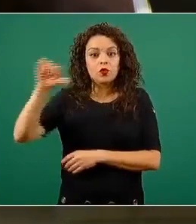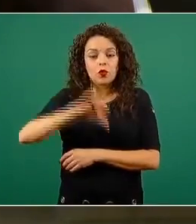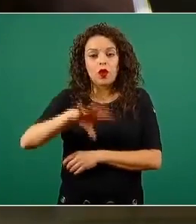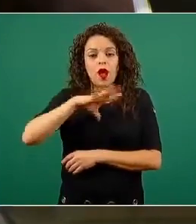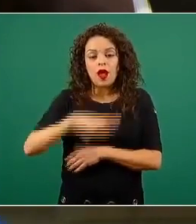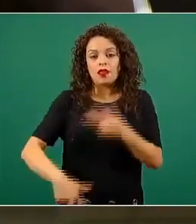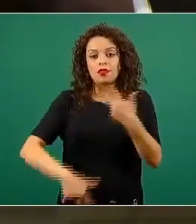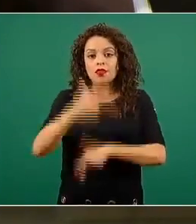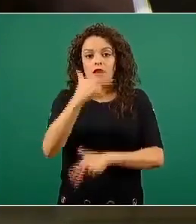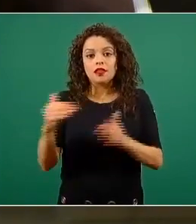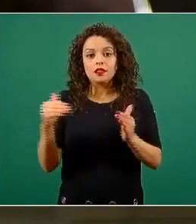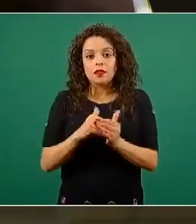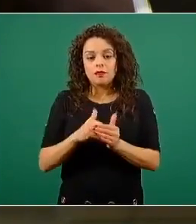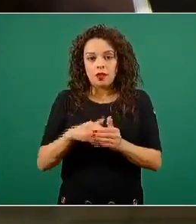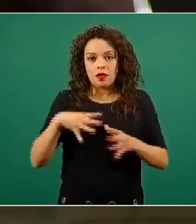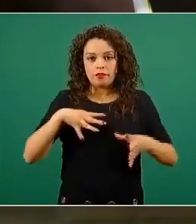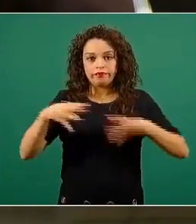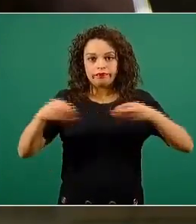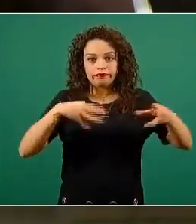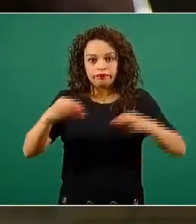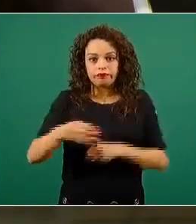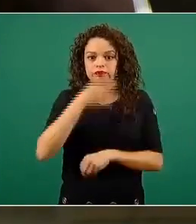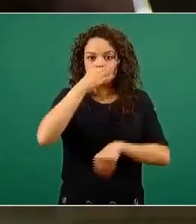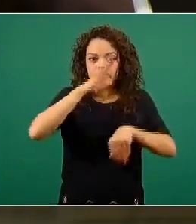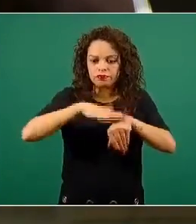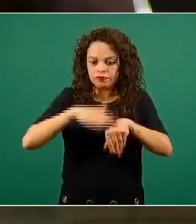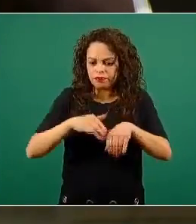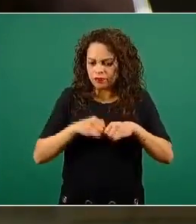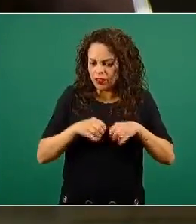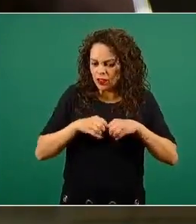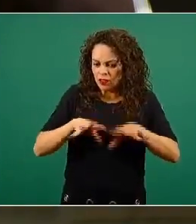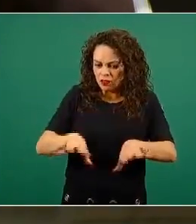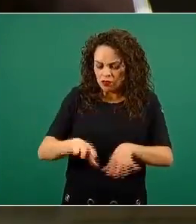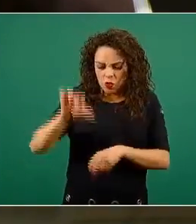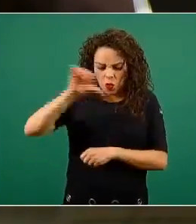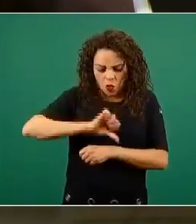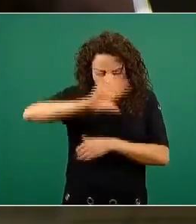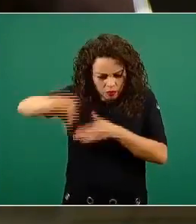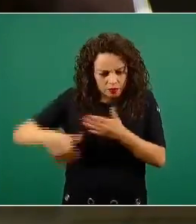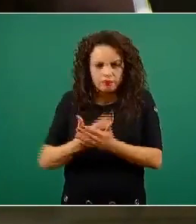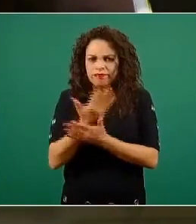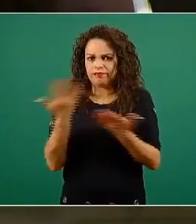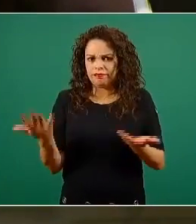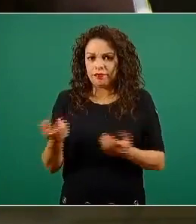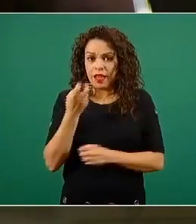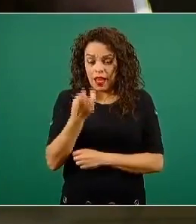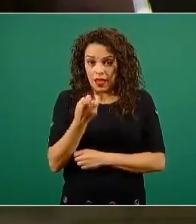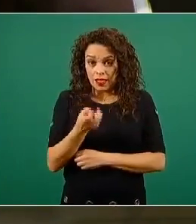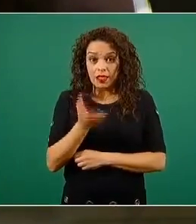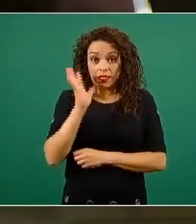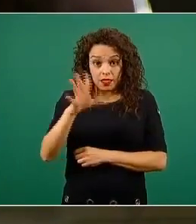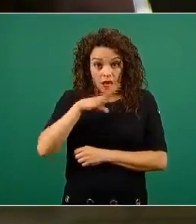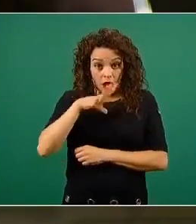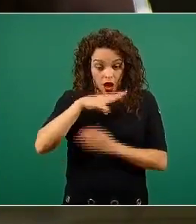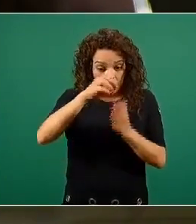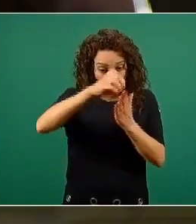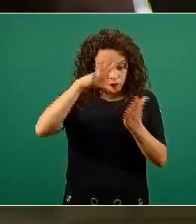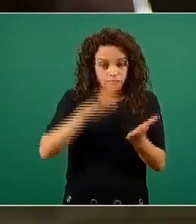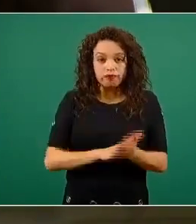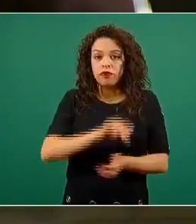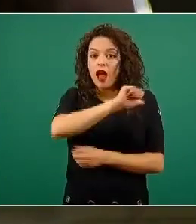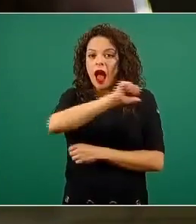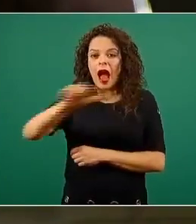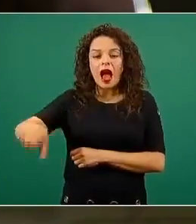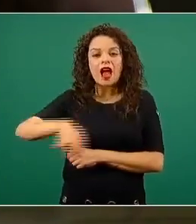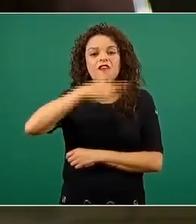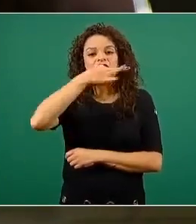contagios reportados de un día a otro. Estas cifras, doctor, ya reflejan las reuniones, las fiestas de Navidad, y estarían